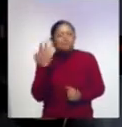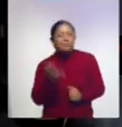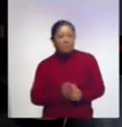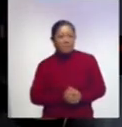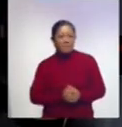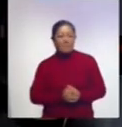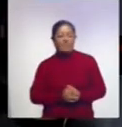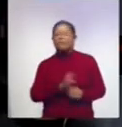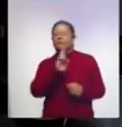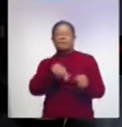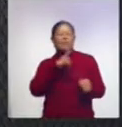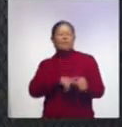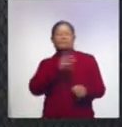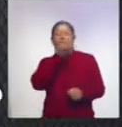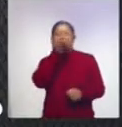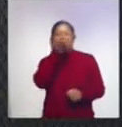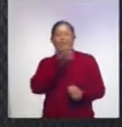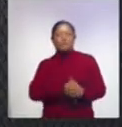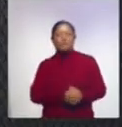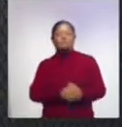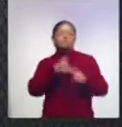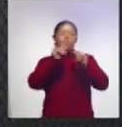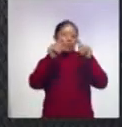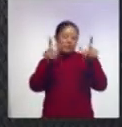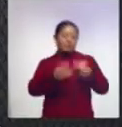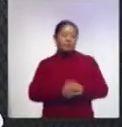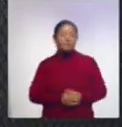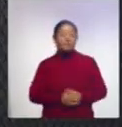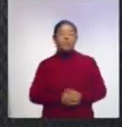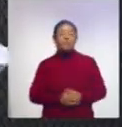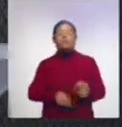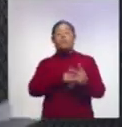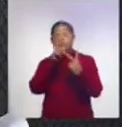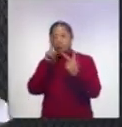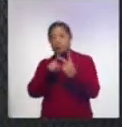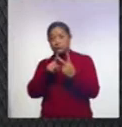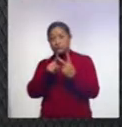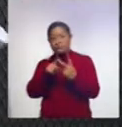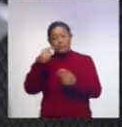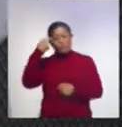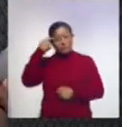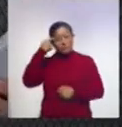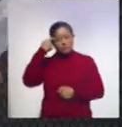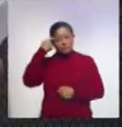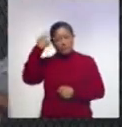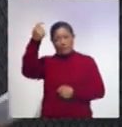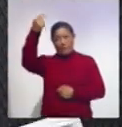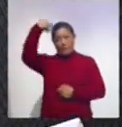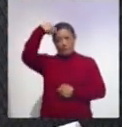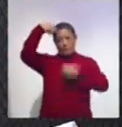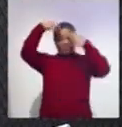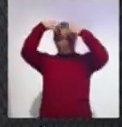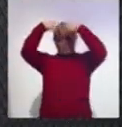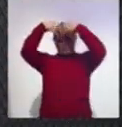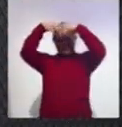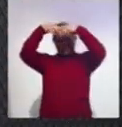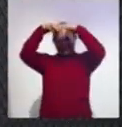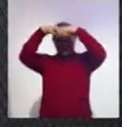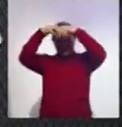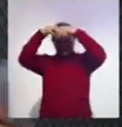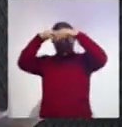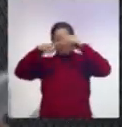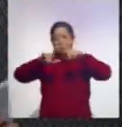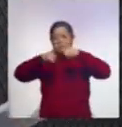muy típicos de Tlaxcala y sobre todo hacer conciencia al auditorio, a la gente, de rescatar esta laguna que